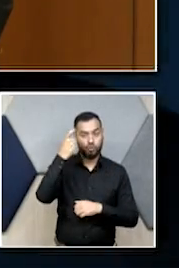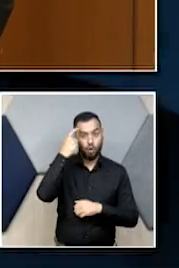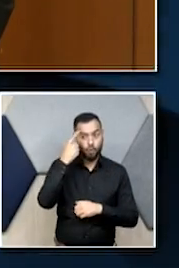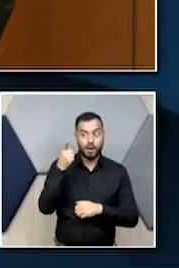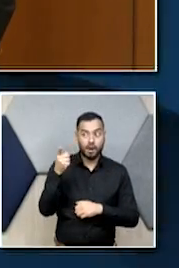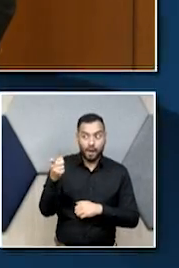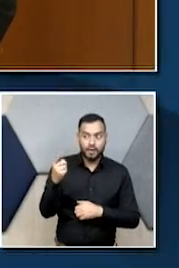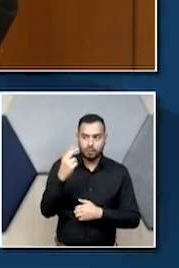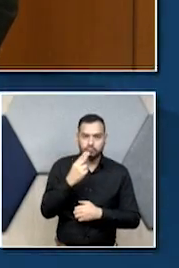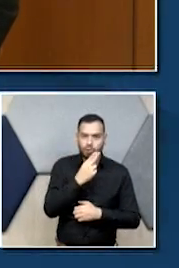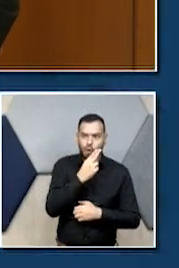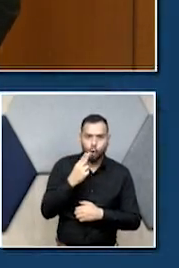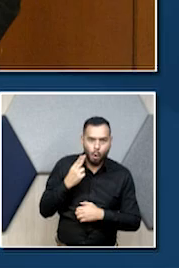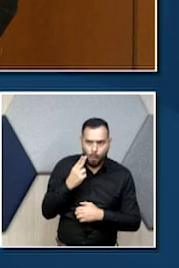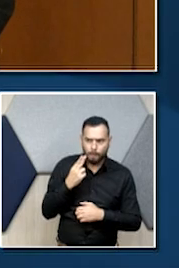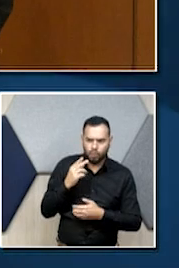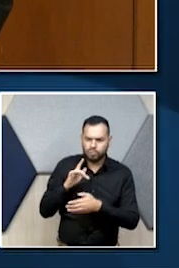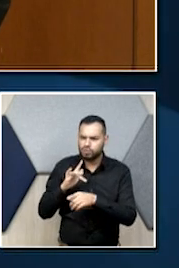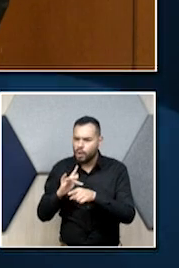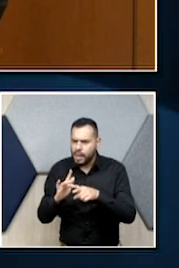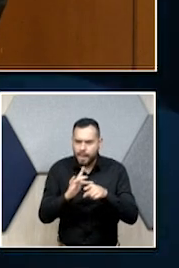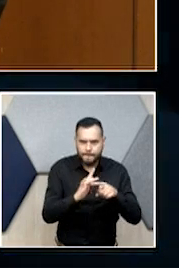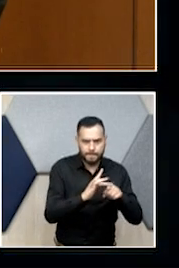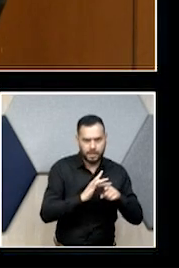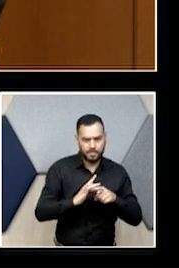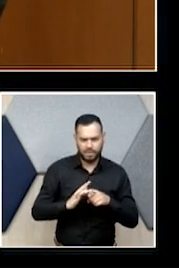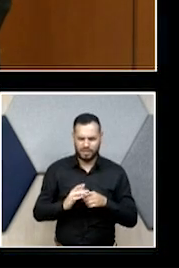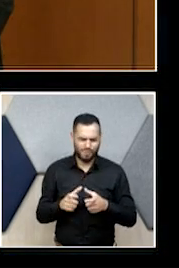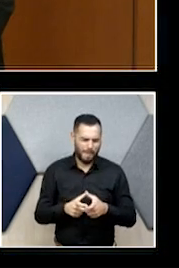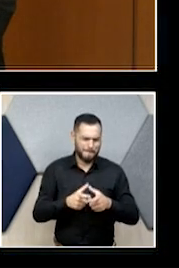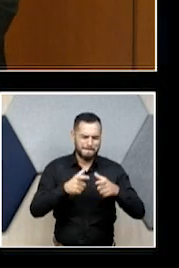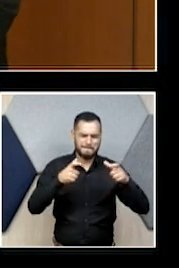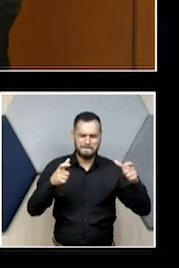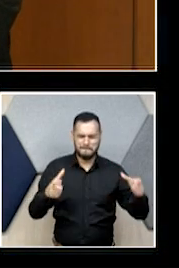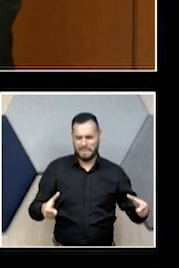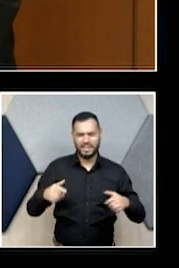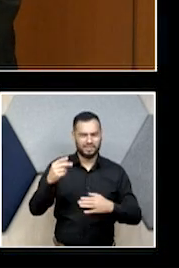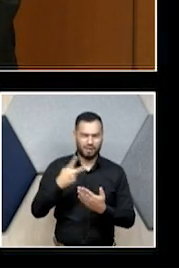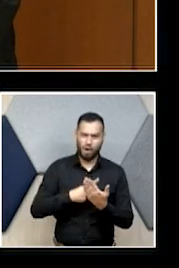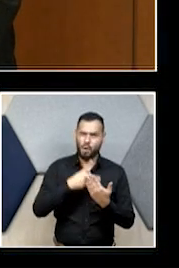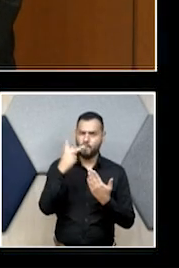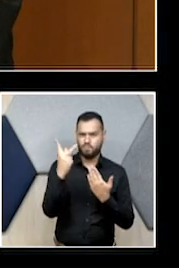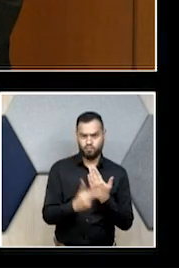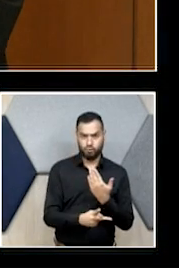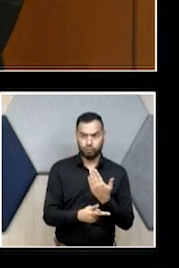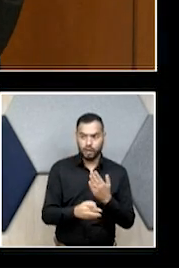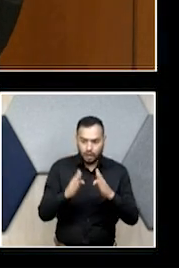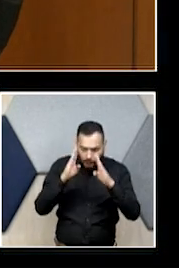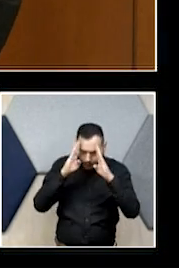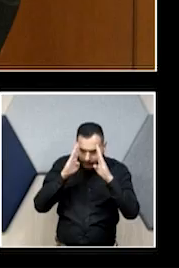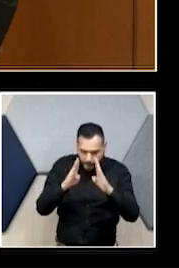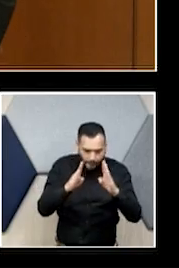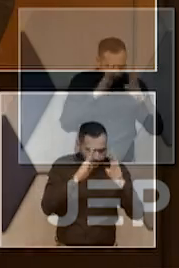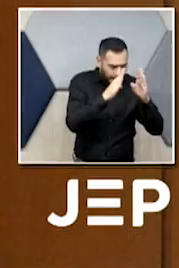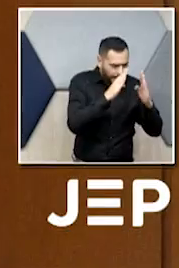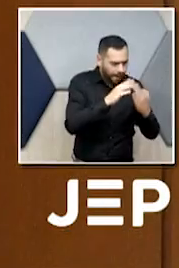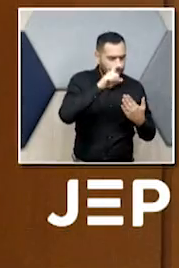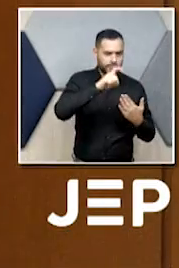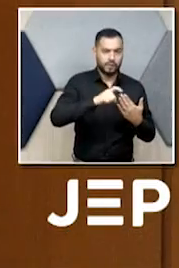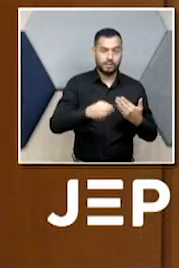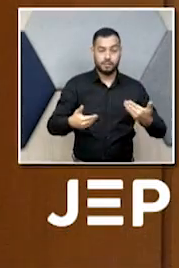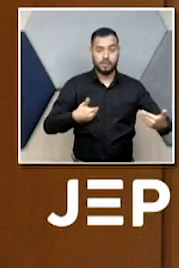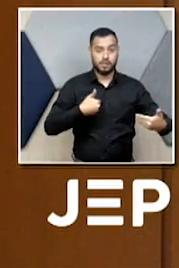en la implementación de grandes proyectos que, atendiendo las necesidades de las víctimas,